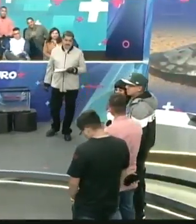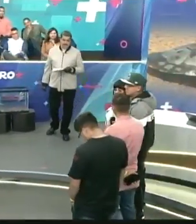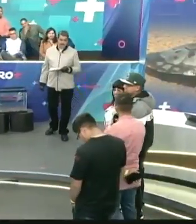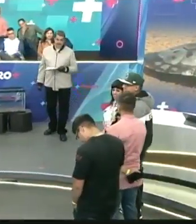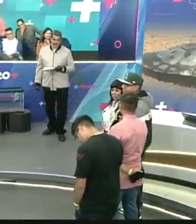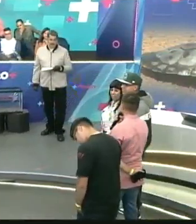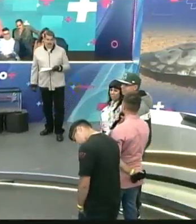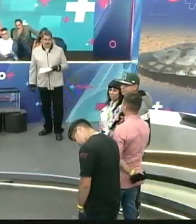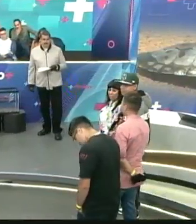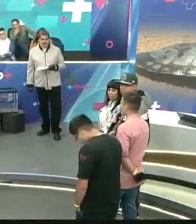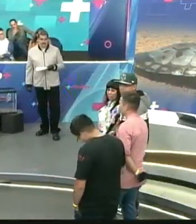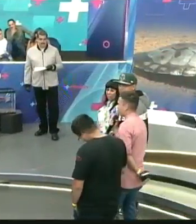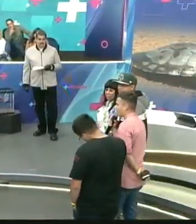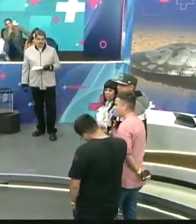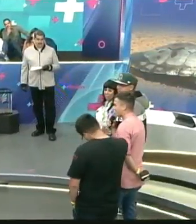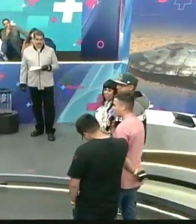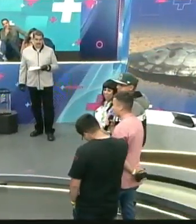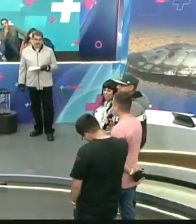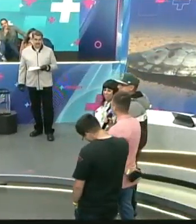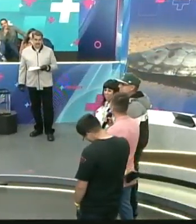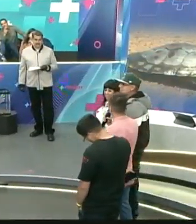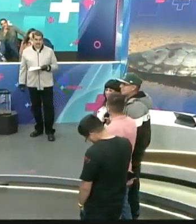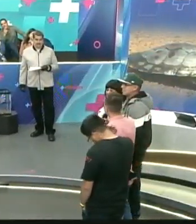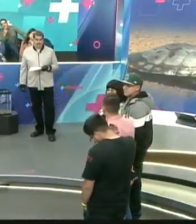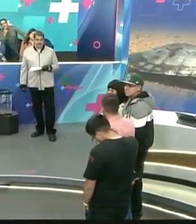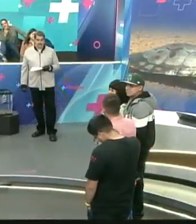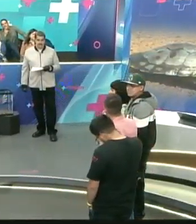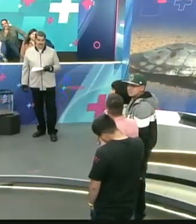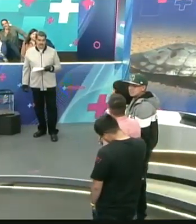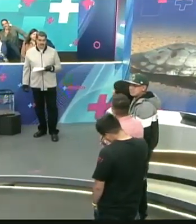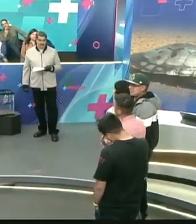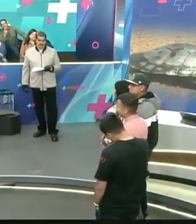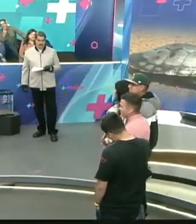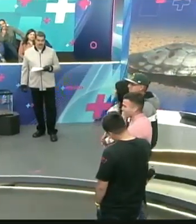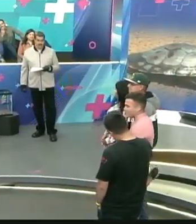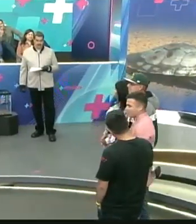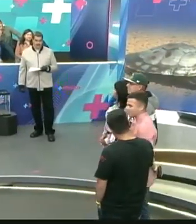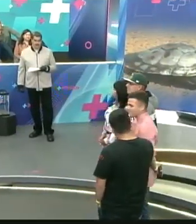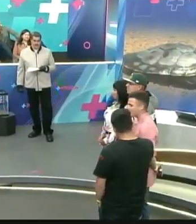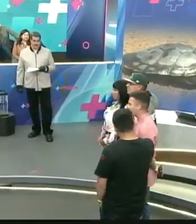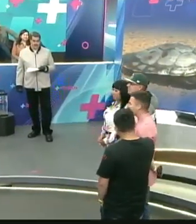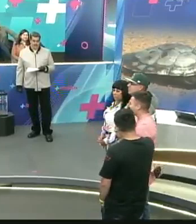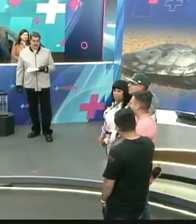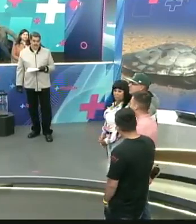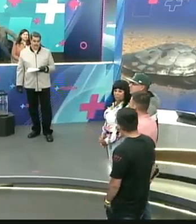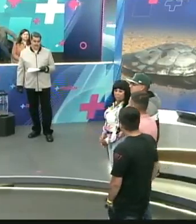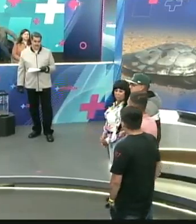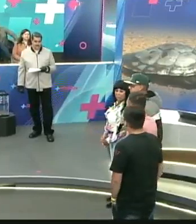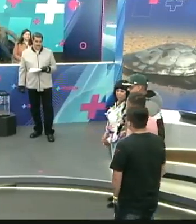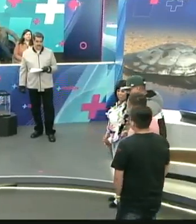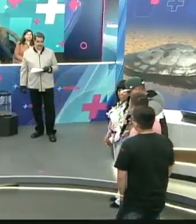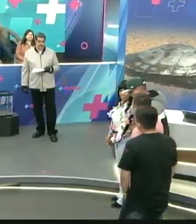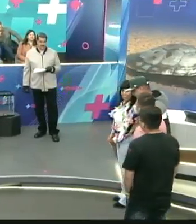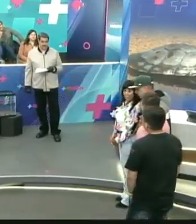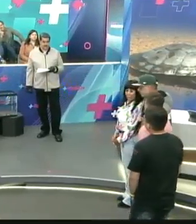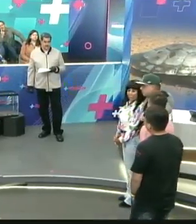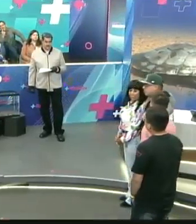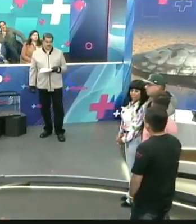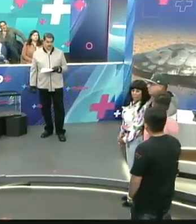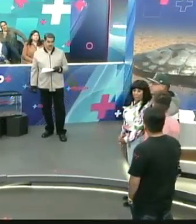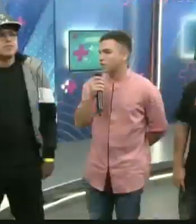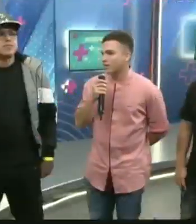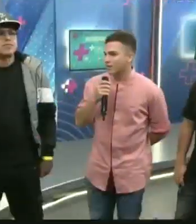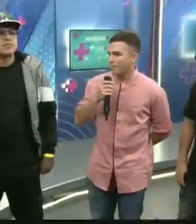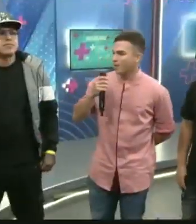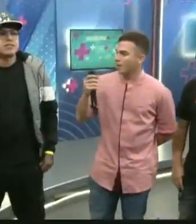te sientes? Todo bien, un poco nervioso aquí estar en su programa. Muchas gracias por la invitación. Primero que nada, bueno, en la defensa de la